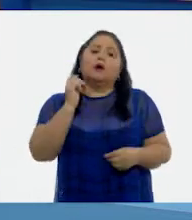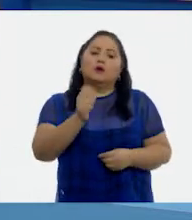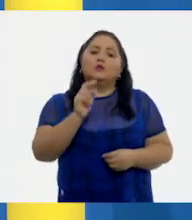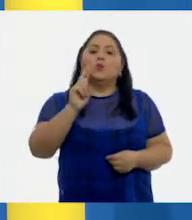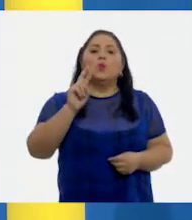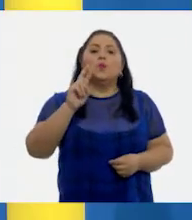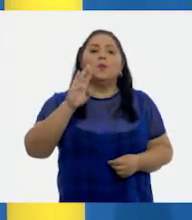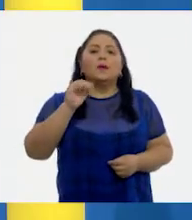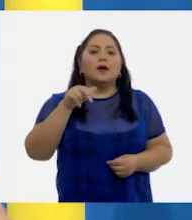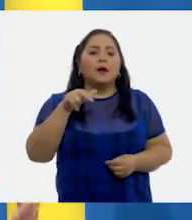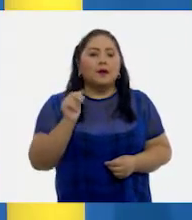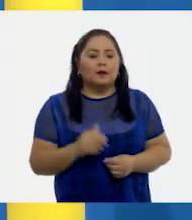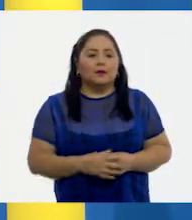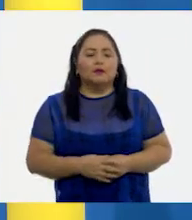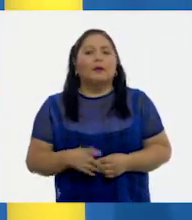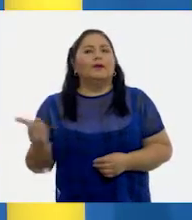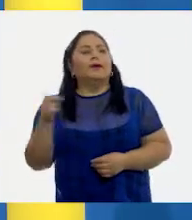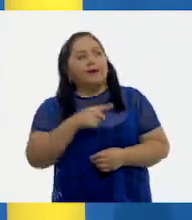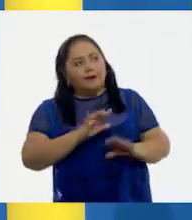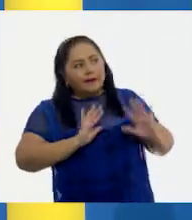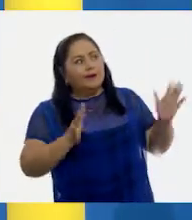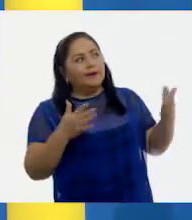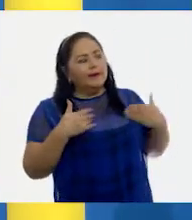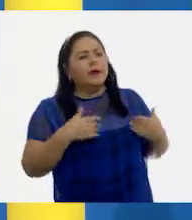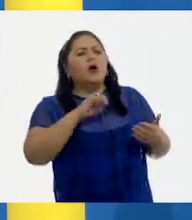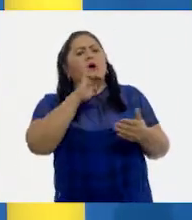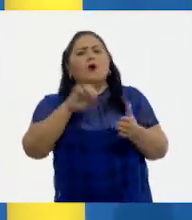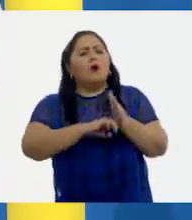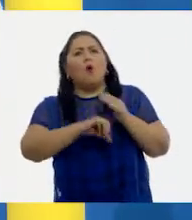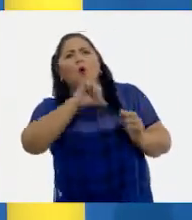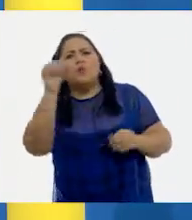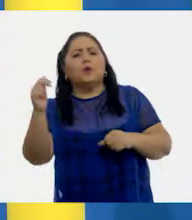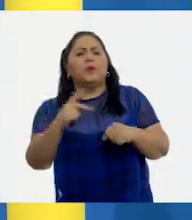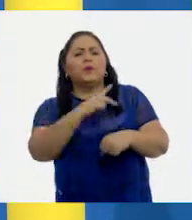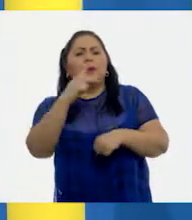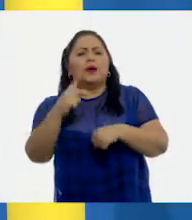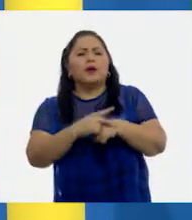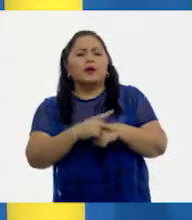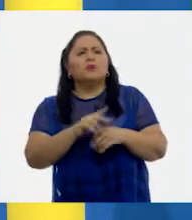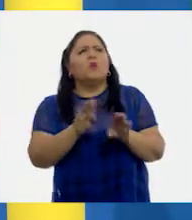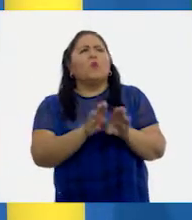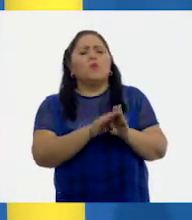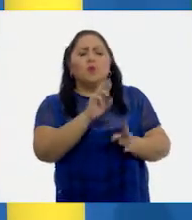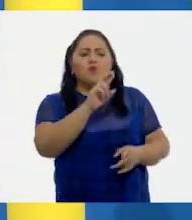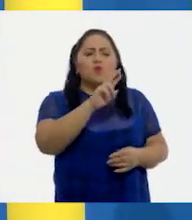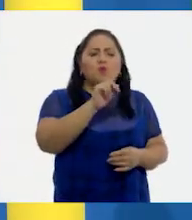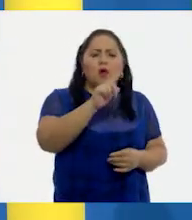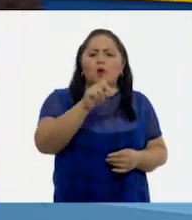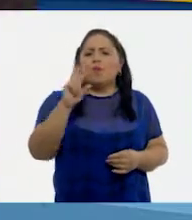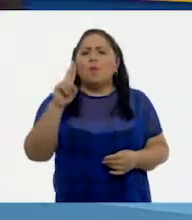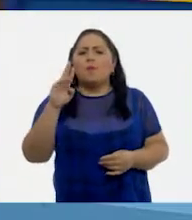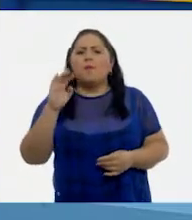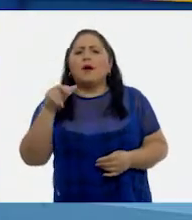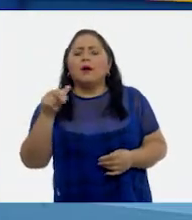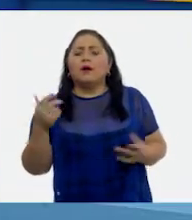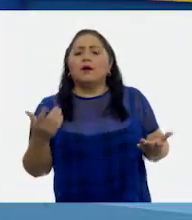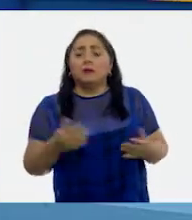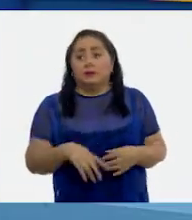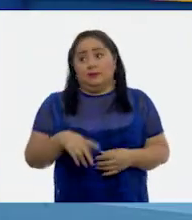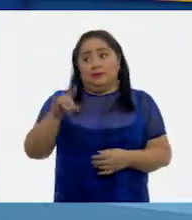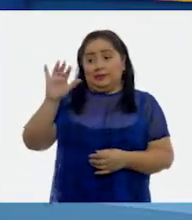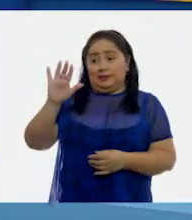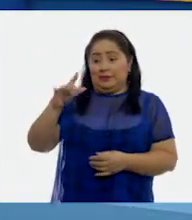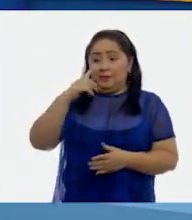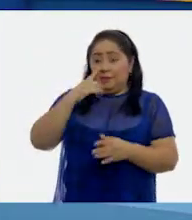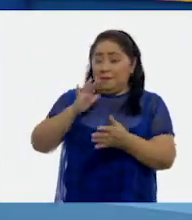urbana. Ah. ¿Y en otros países cómo se distingue a una localidad rural de una urbana? En la mayoría